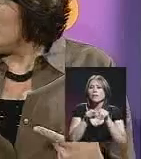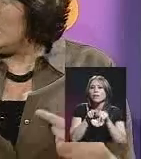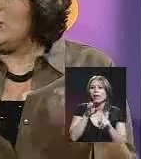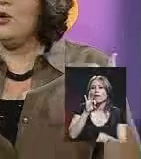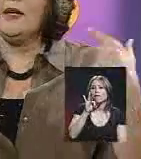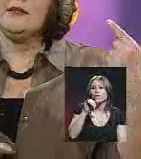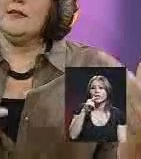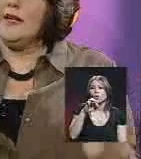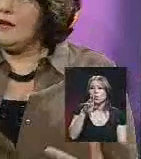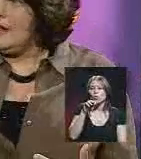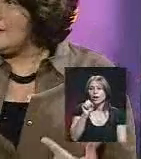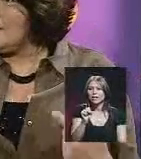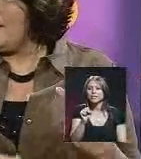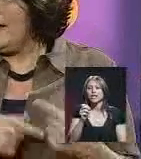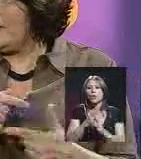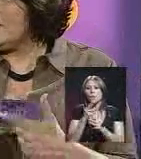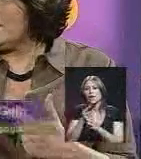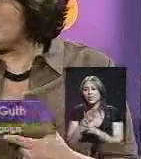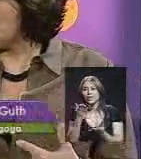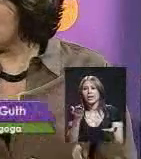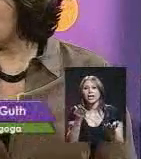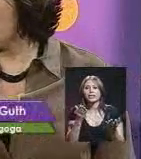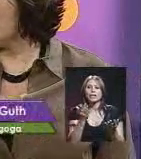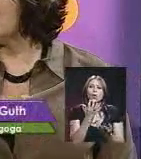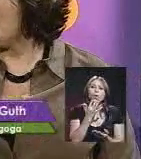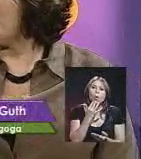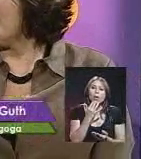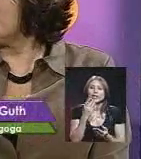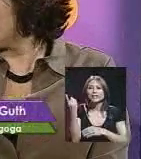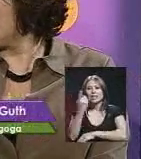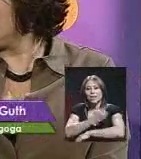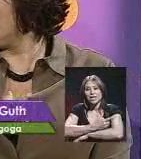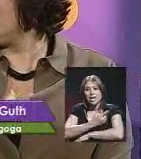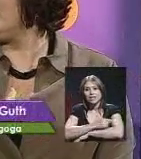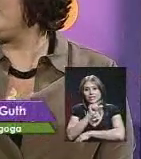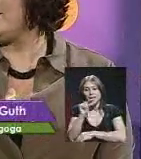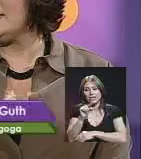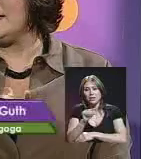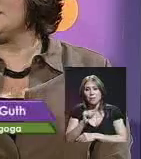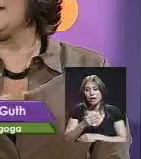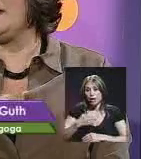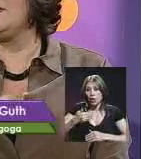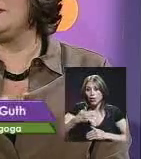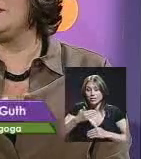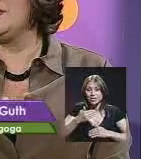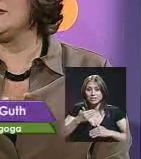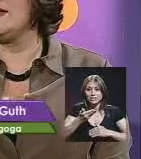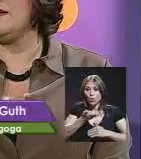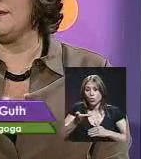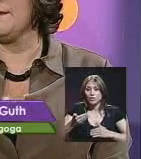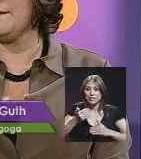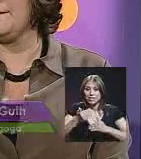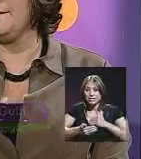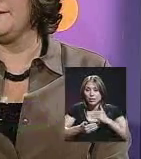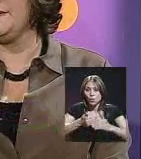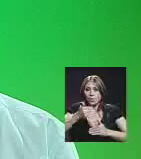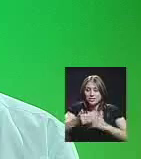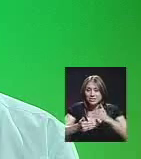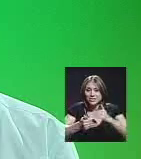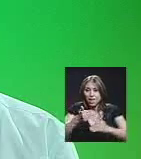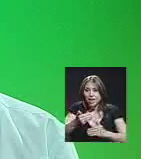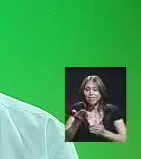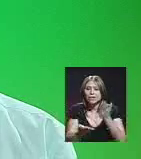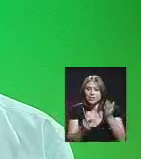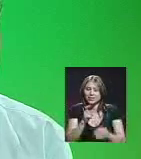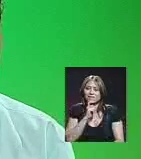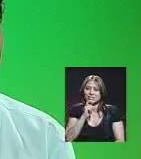geométricas, colores, días de la semana, cosas que son en secuencia, pueden ser difíciles para ellos de memorizar. Usted me dice que